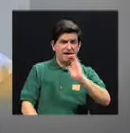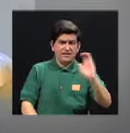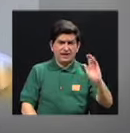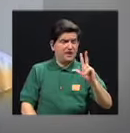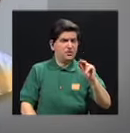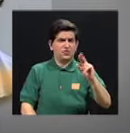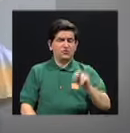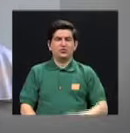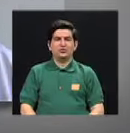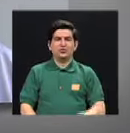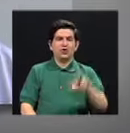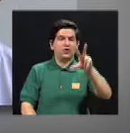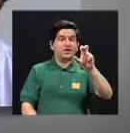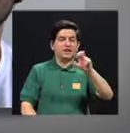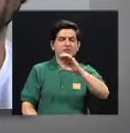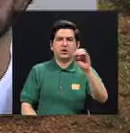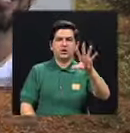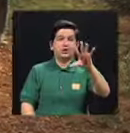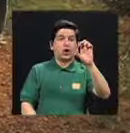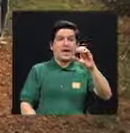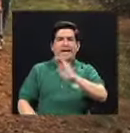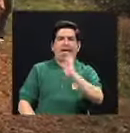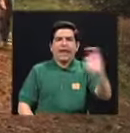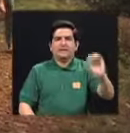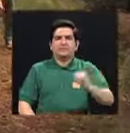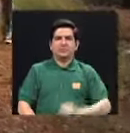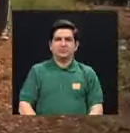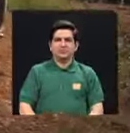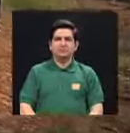que eran como 300 o 500 niños.